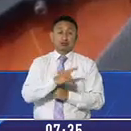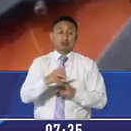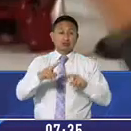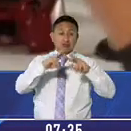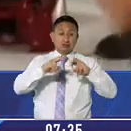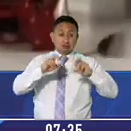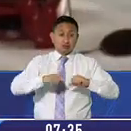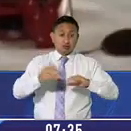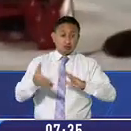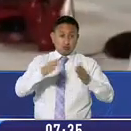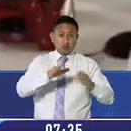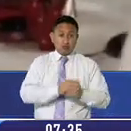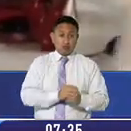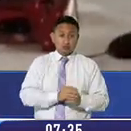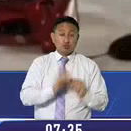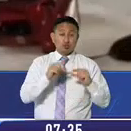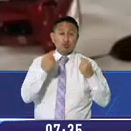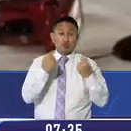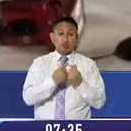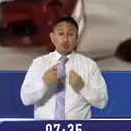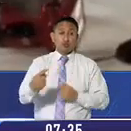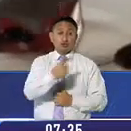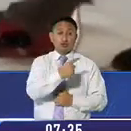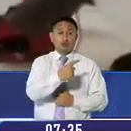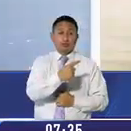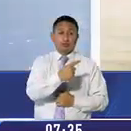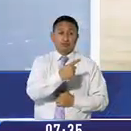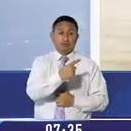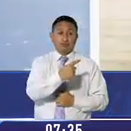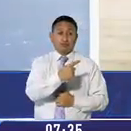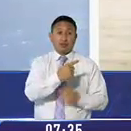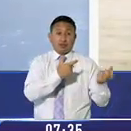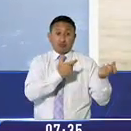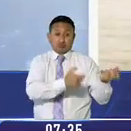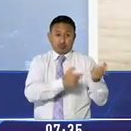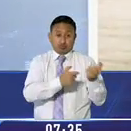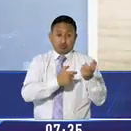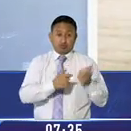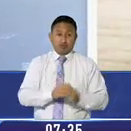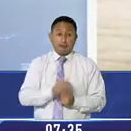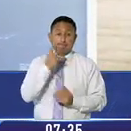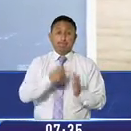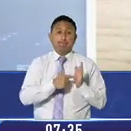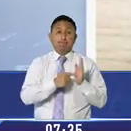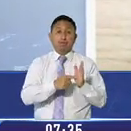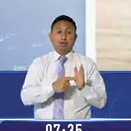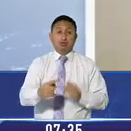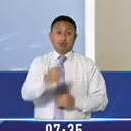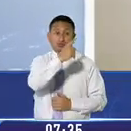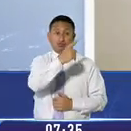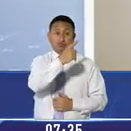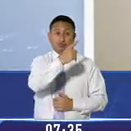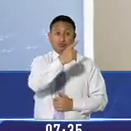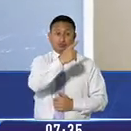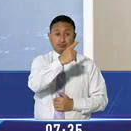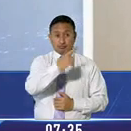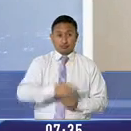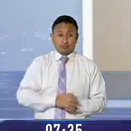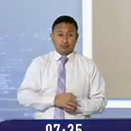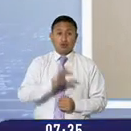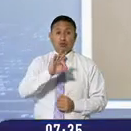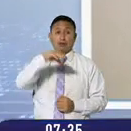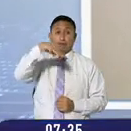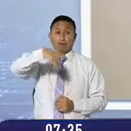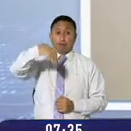bandas delictivas son las subametralladoras y fusiles. Por ejemplo, una subametralladora de calibre 9 milímetros.